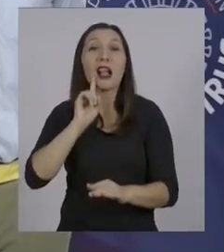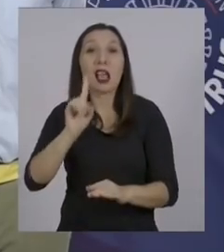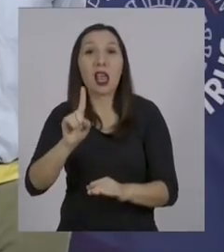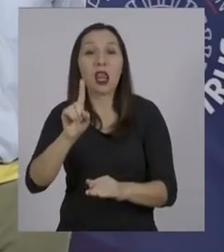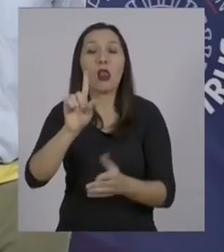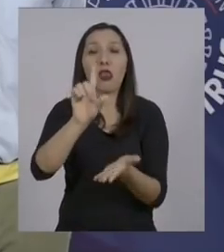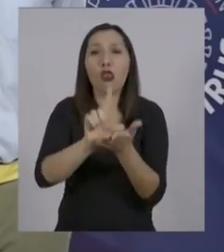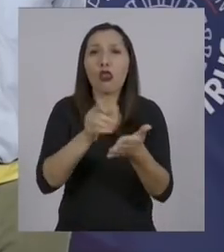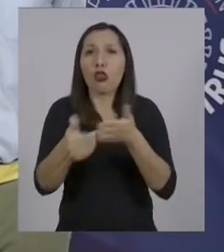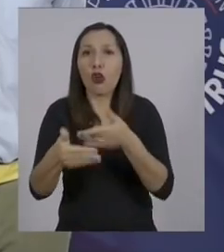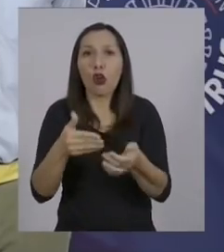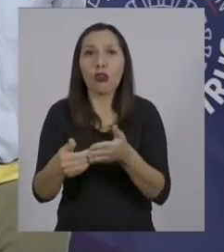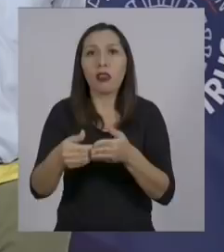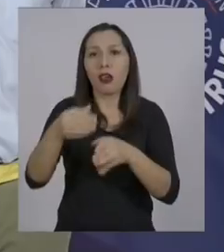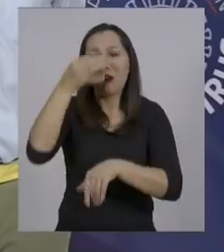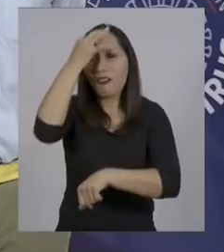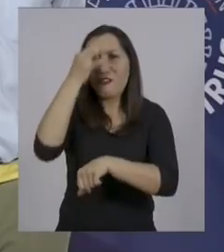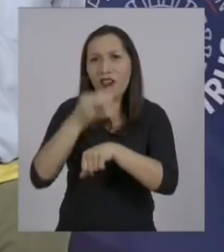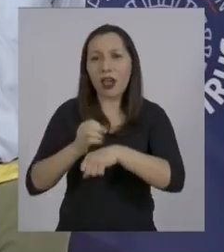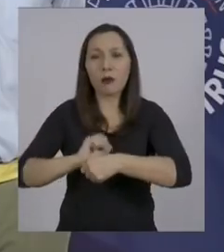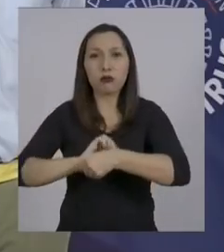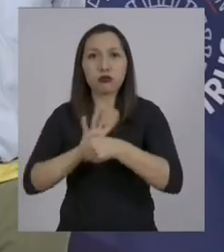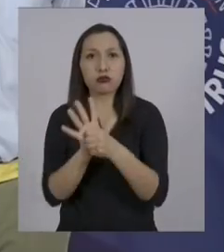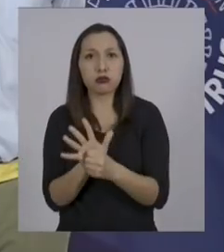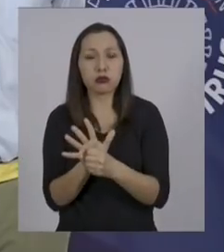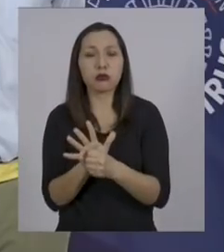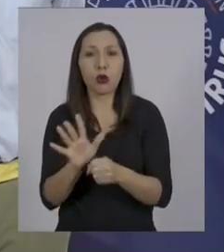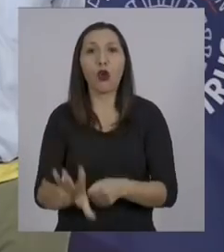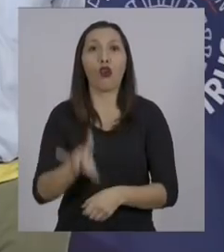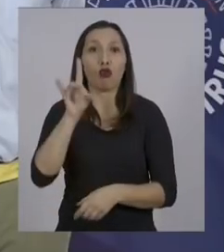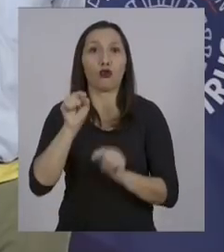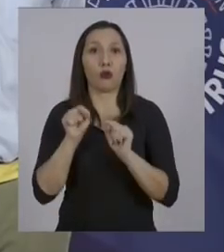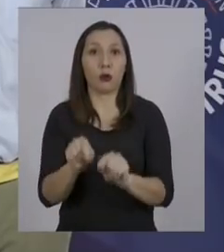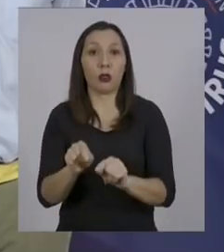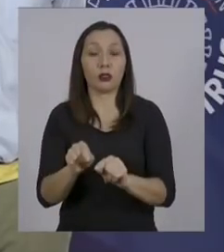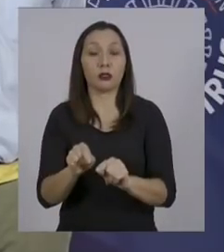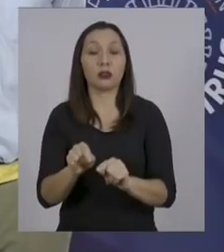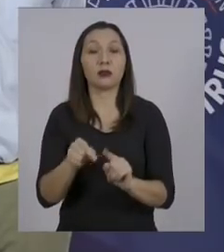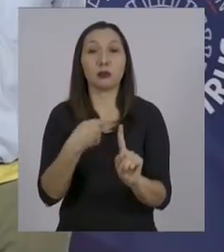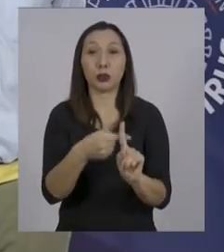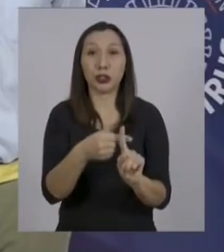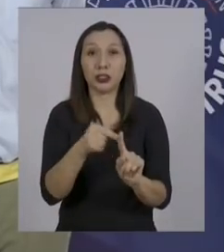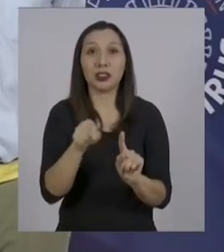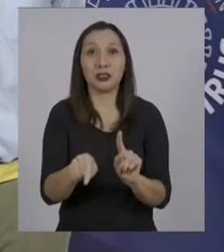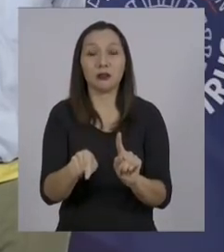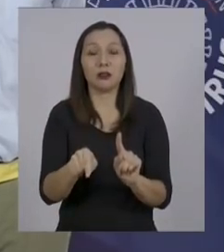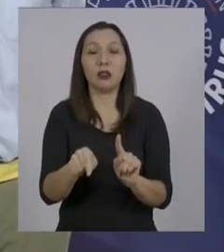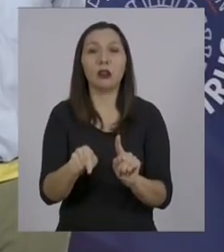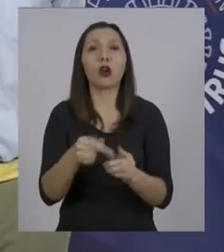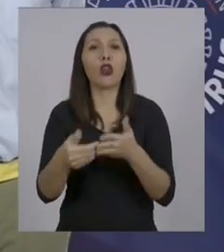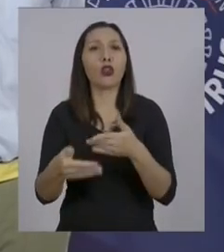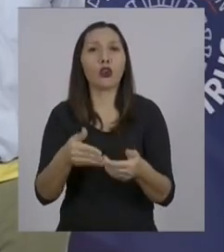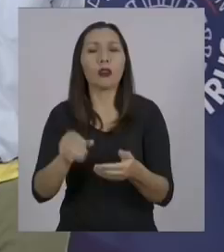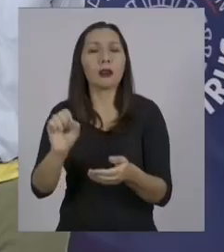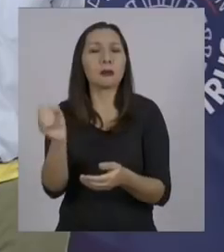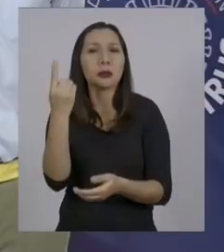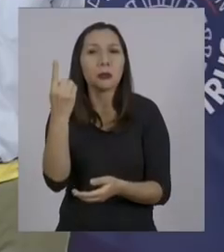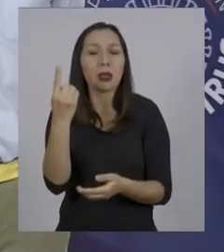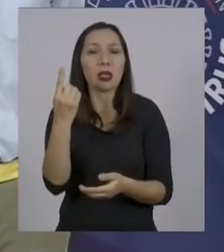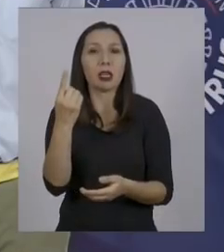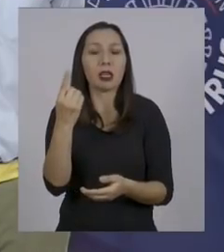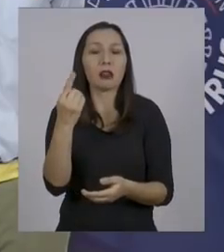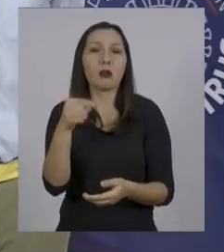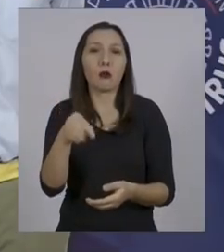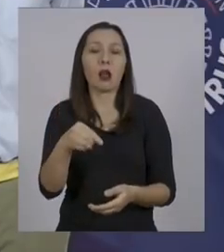concentración de los pacientes que han tenido un examen positivo son, en primer lugar,